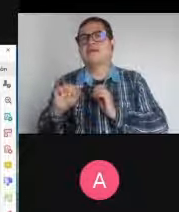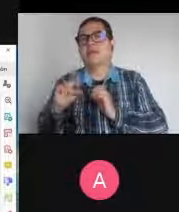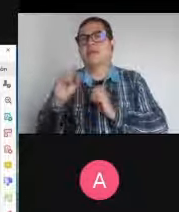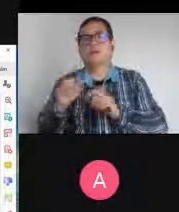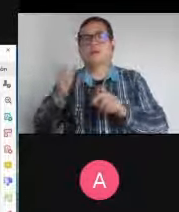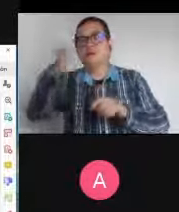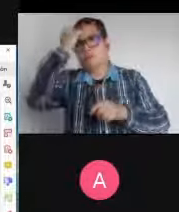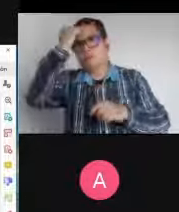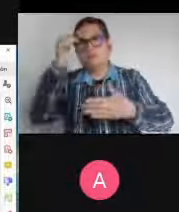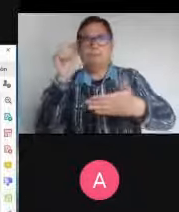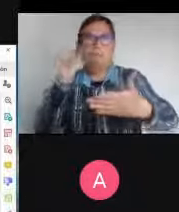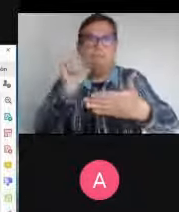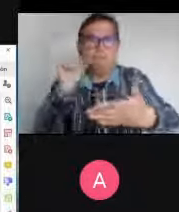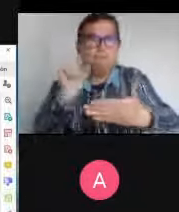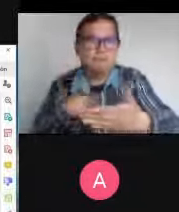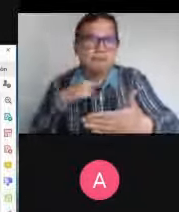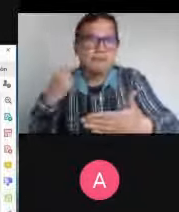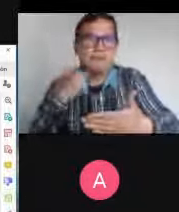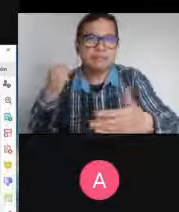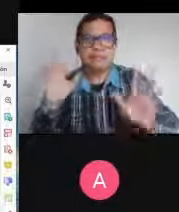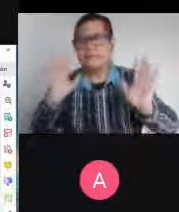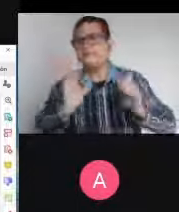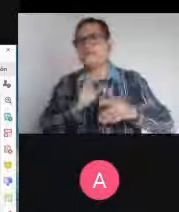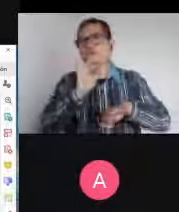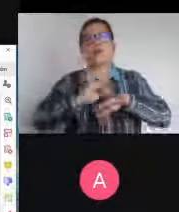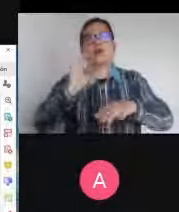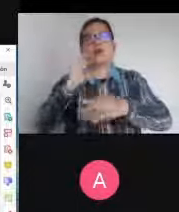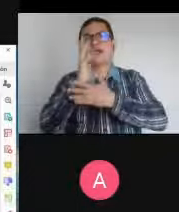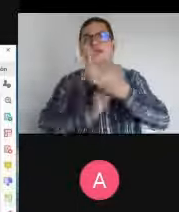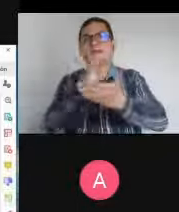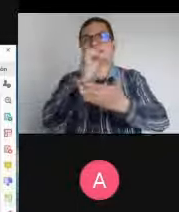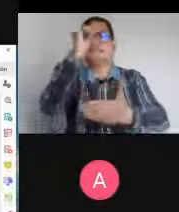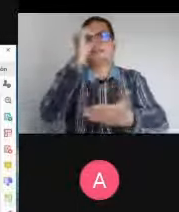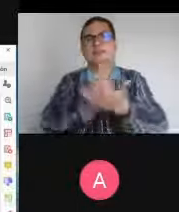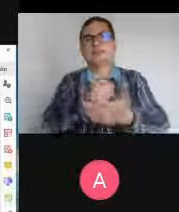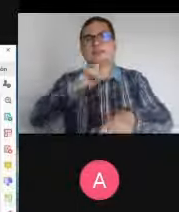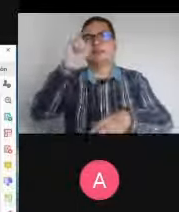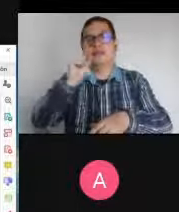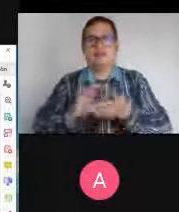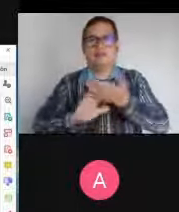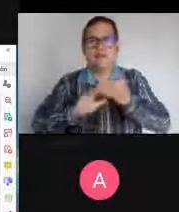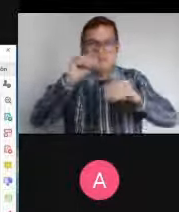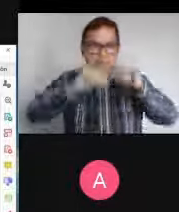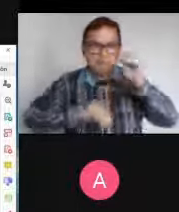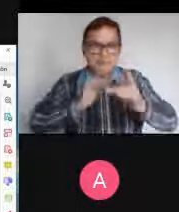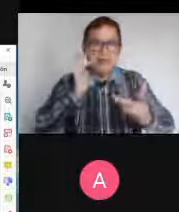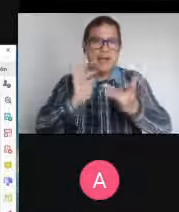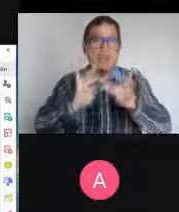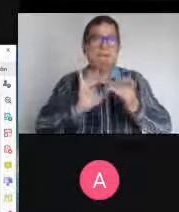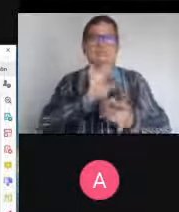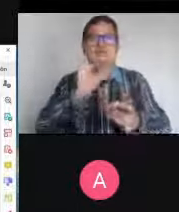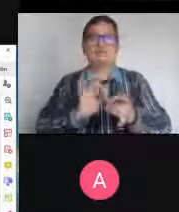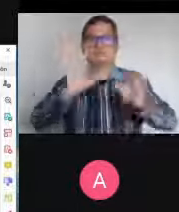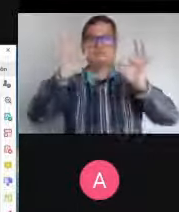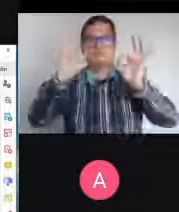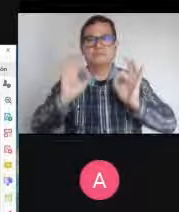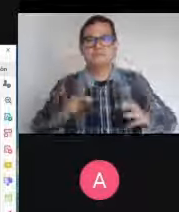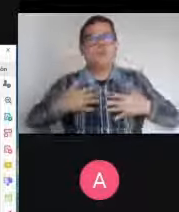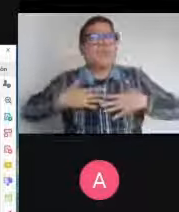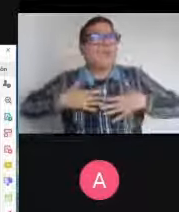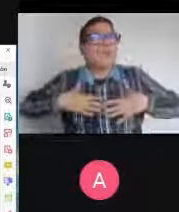a él. Entonces ahí les quedaría una mala nota. Entonces, por favor, verificar que quede configurado de forma correcta. Que cualquier persona con el link lo